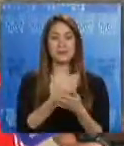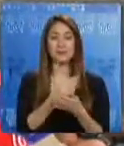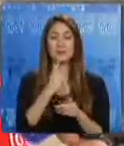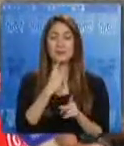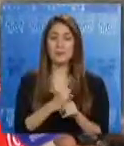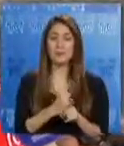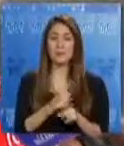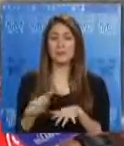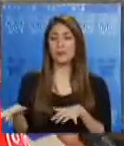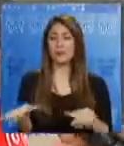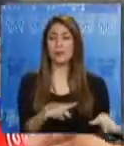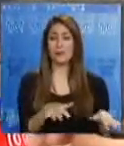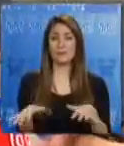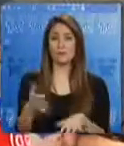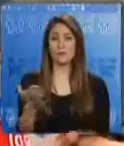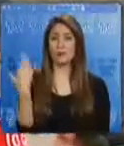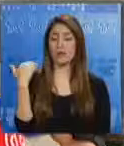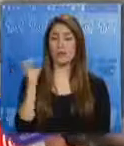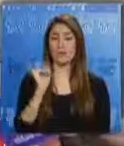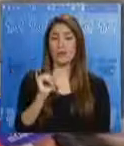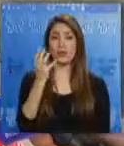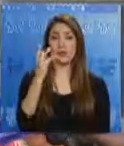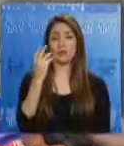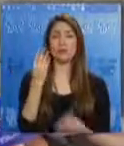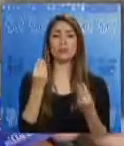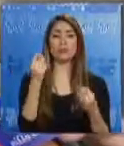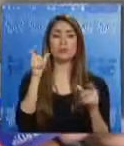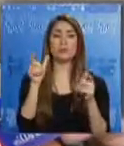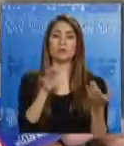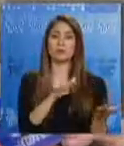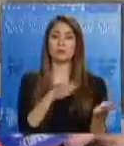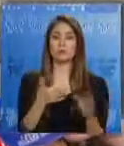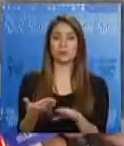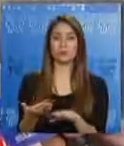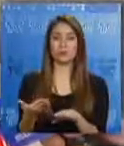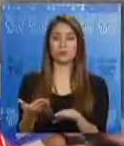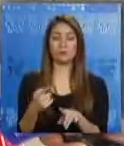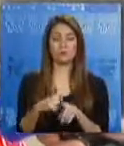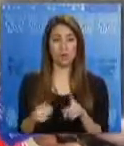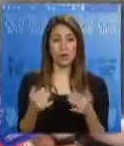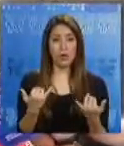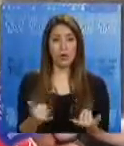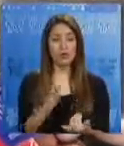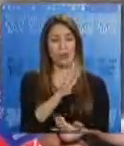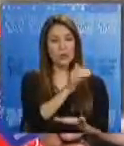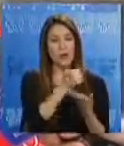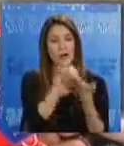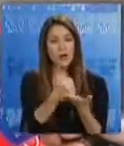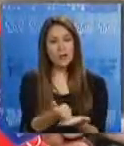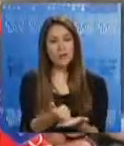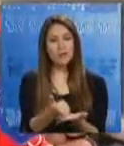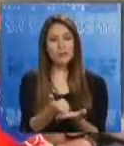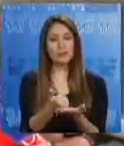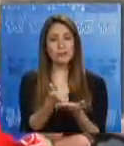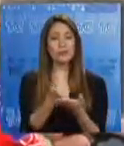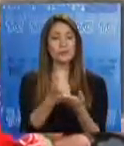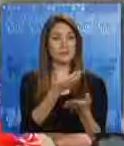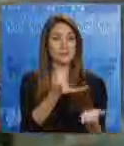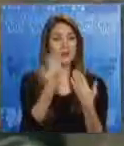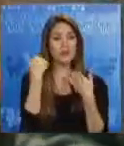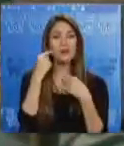Lamentablemente por el terremoto del día sábado 16 murieron bastantes personas y ahora estás ayudando a salvar algunas y a enterar a